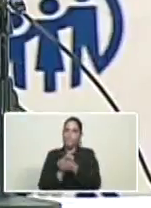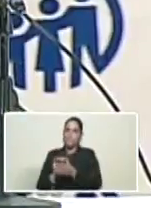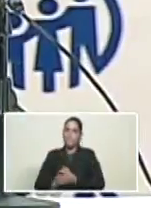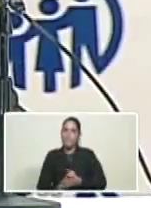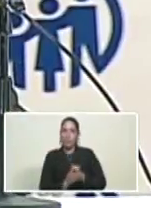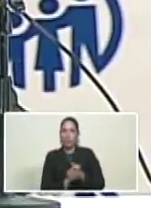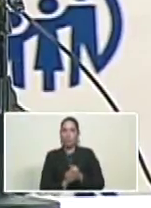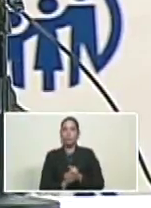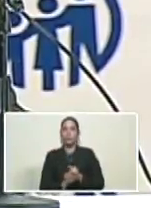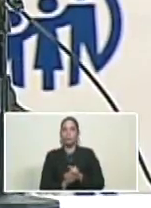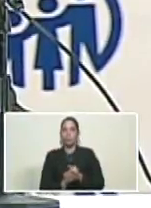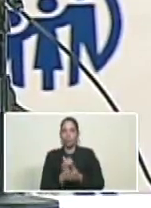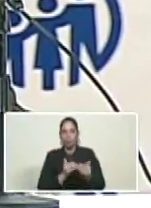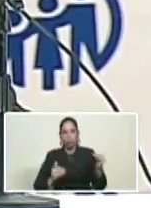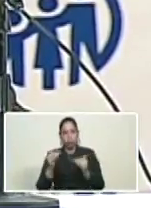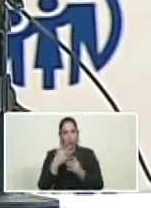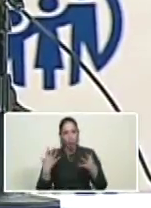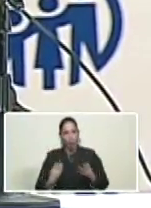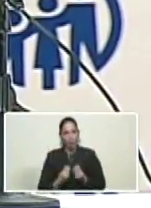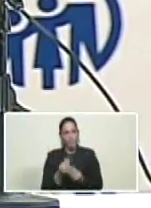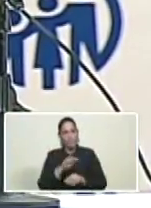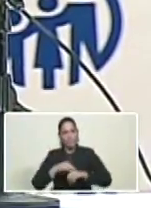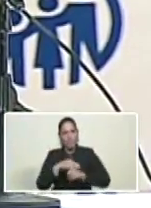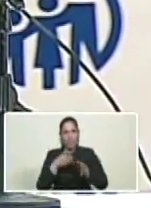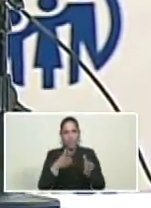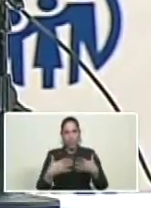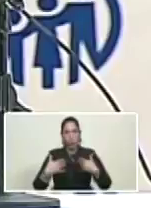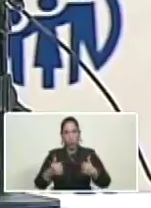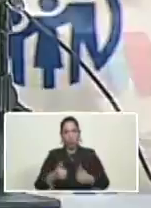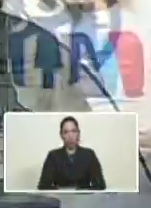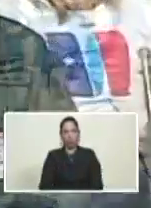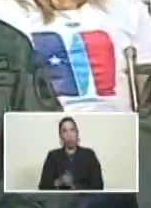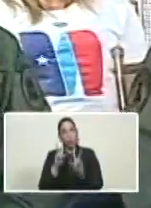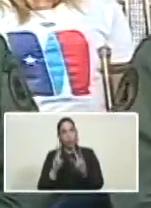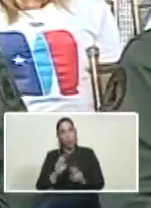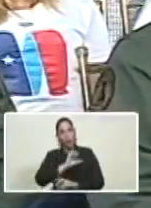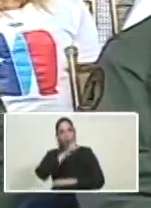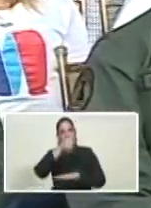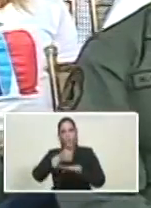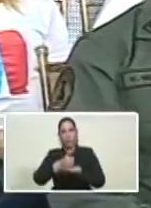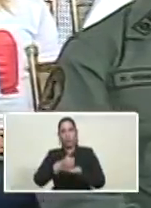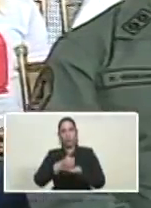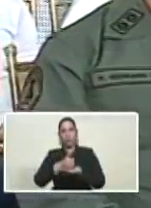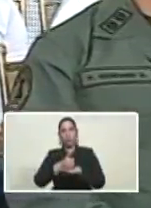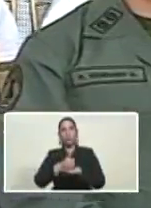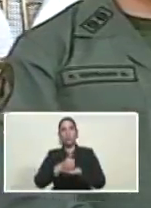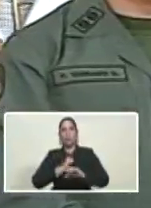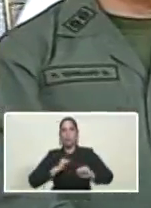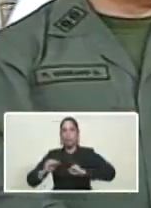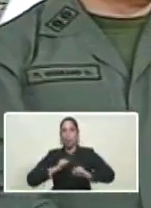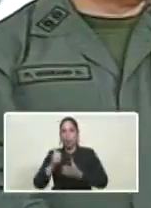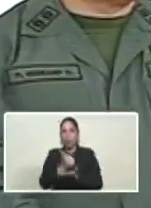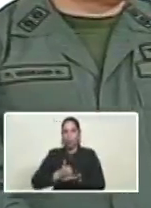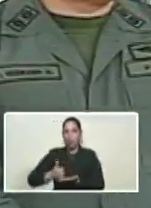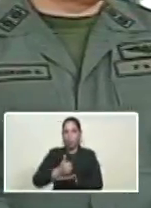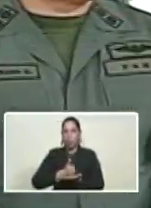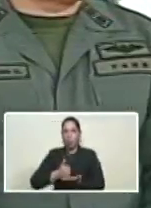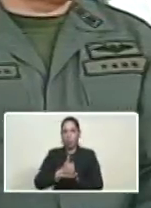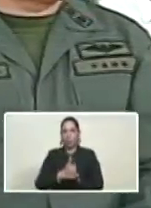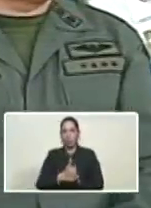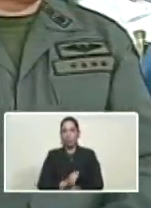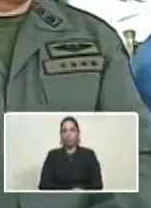mando de la salud, para nombrar un nuevo jefe del motor farmacéutico y